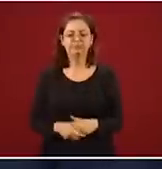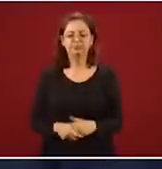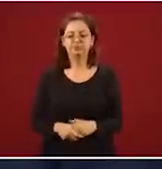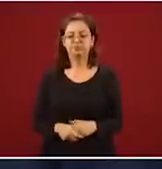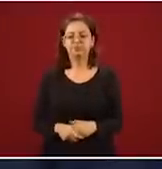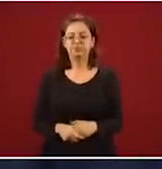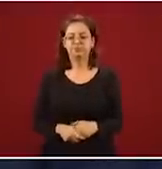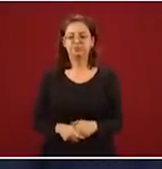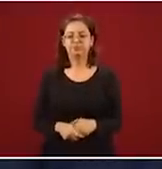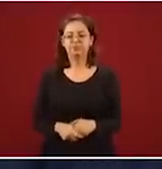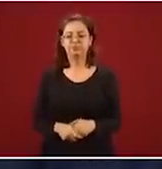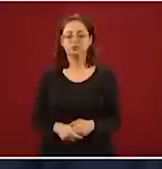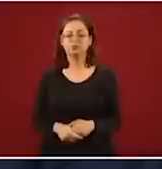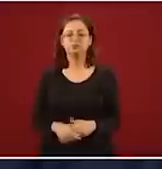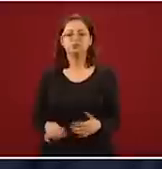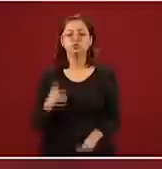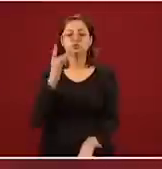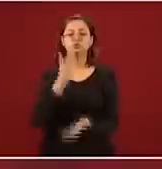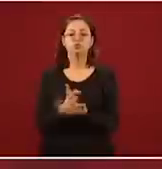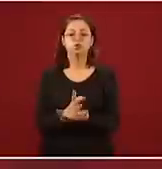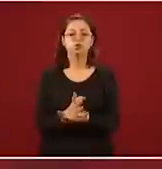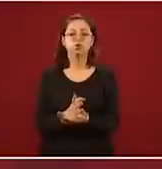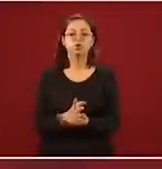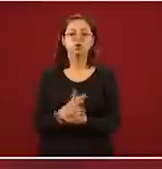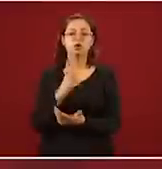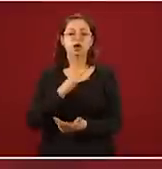más que está en 19 estados.